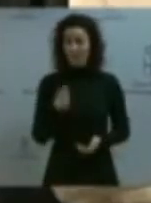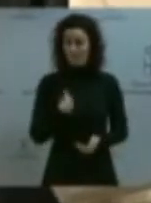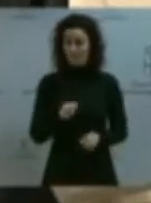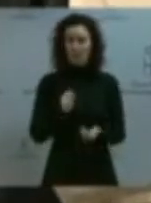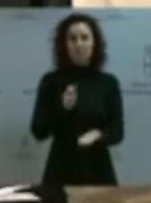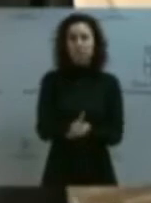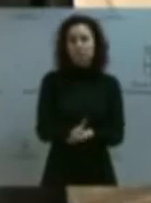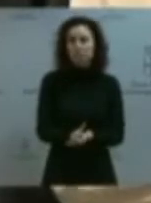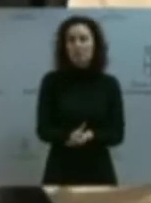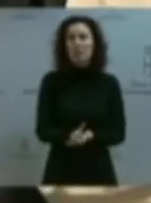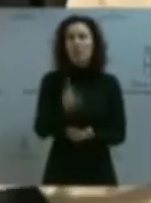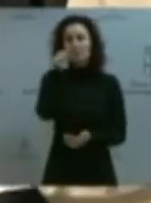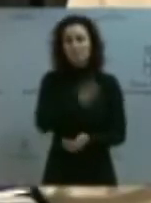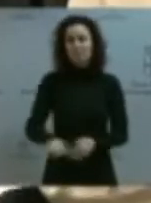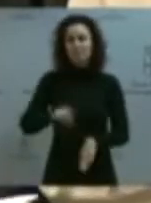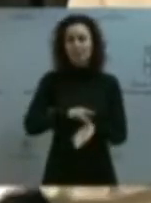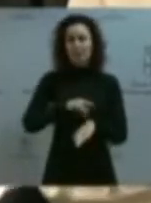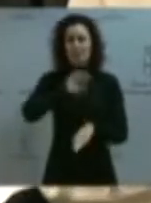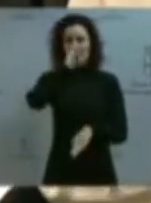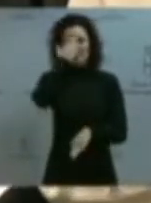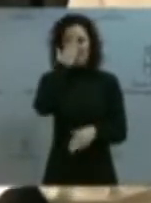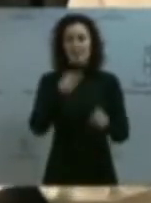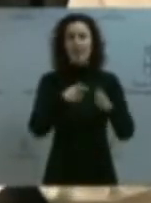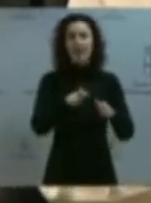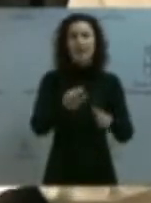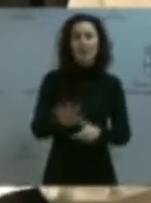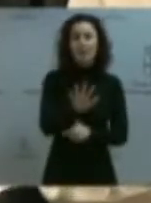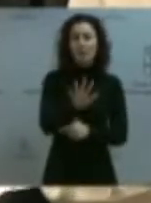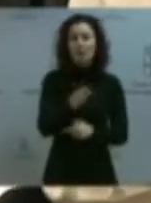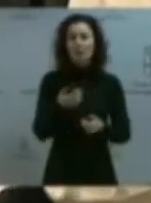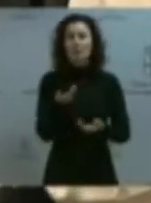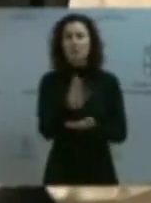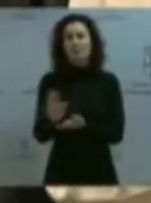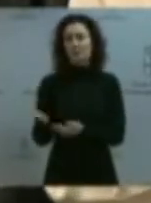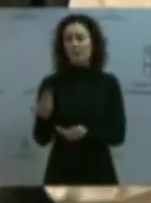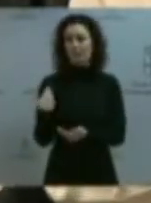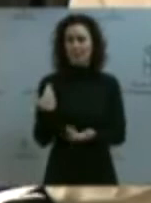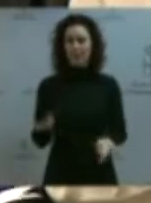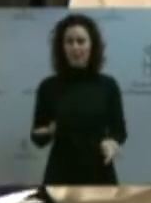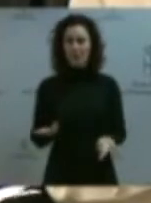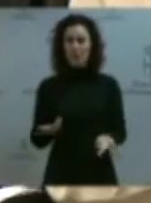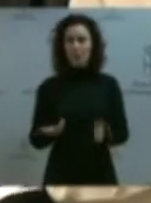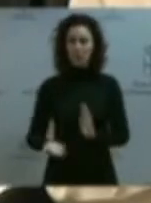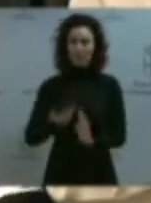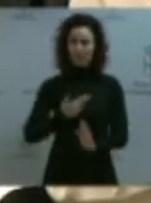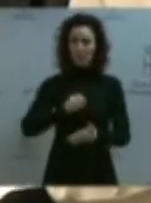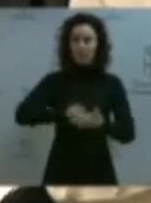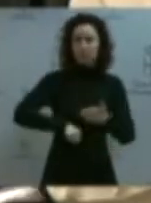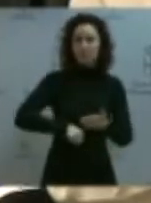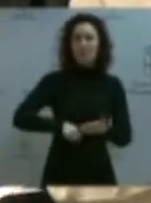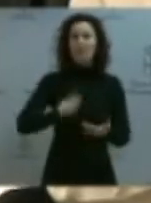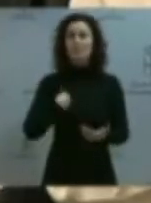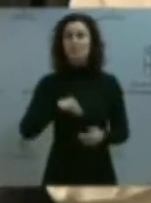Área Sanitaria 5 se han ofertado en los últimos días, tras autorización por parte de servicios centrales, dos interinidades en La Viada y